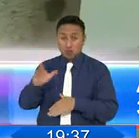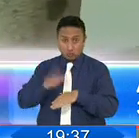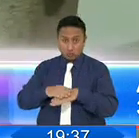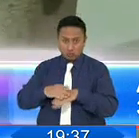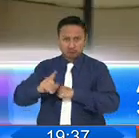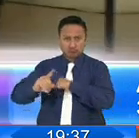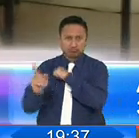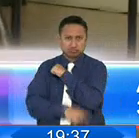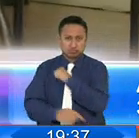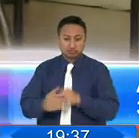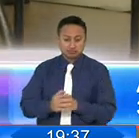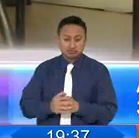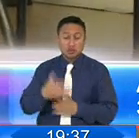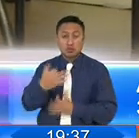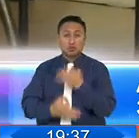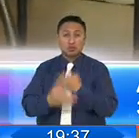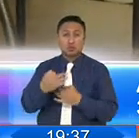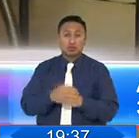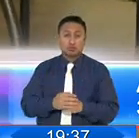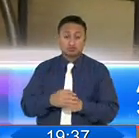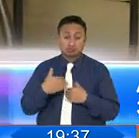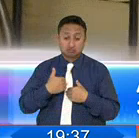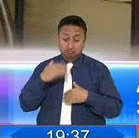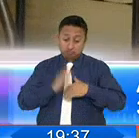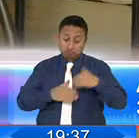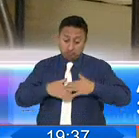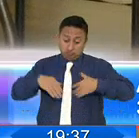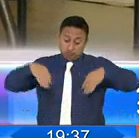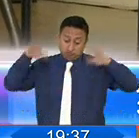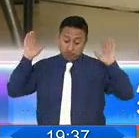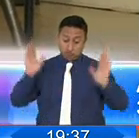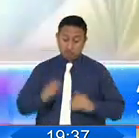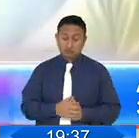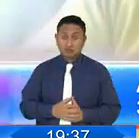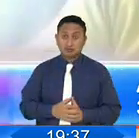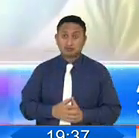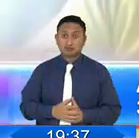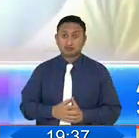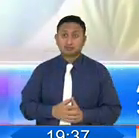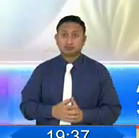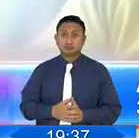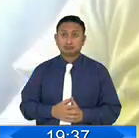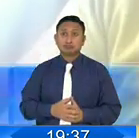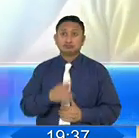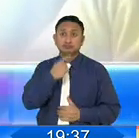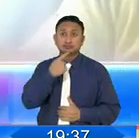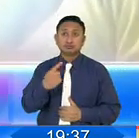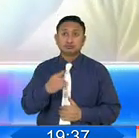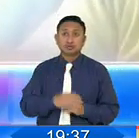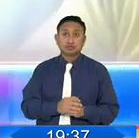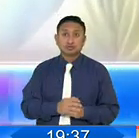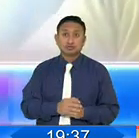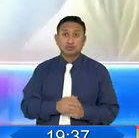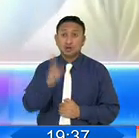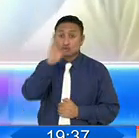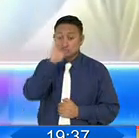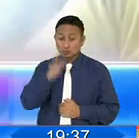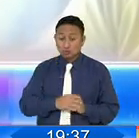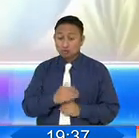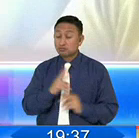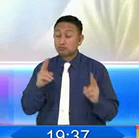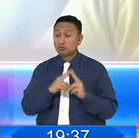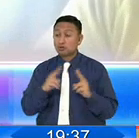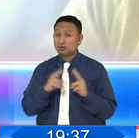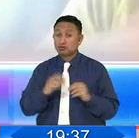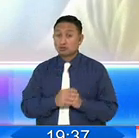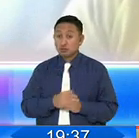agresor, quien durante el juicio se deslindó de responsabilidades. Entonces desde ahí él dijo que nunca, que no la conocía, que